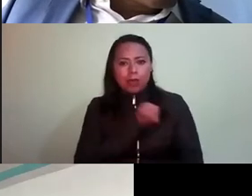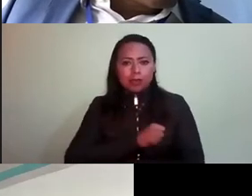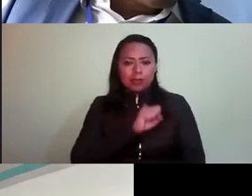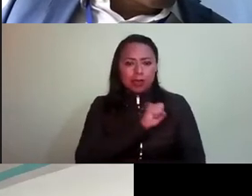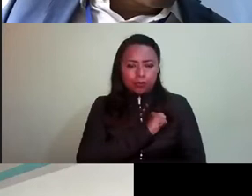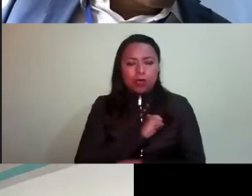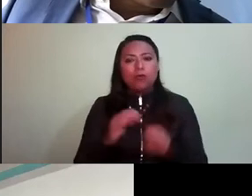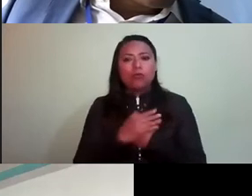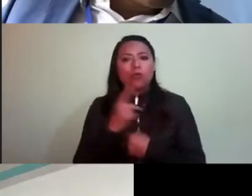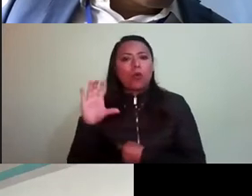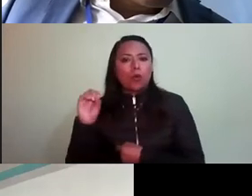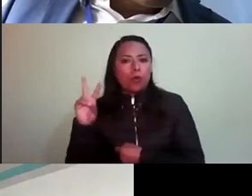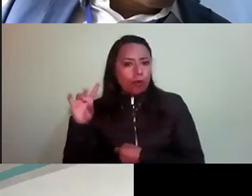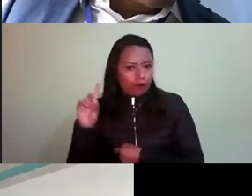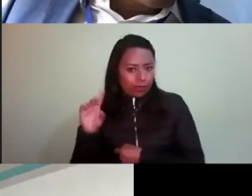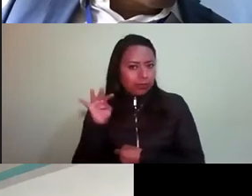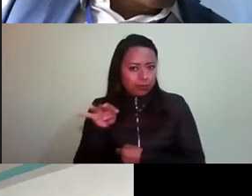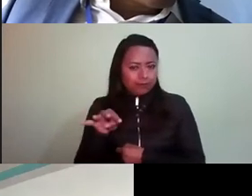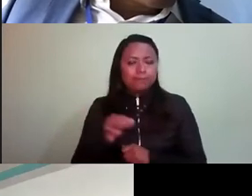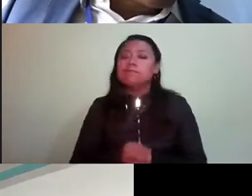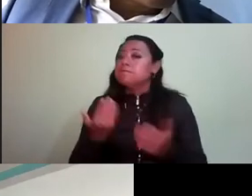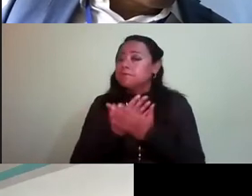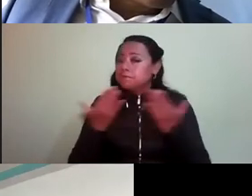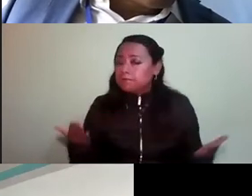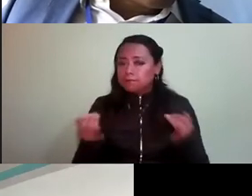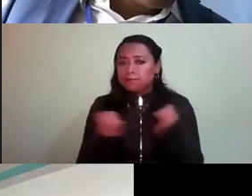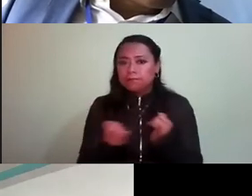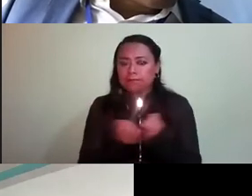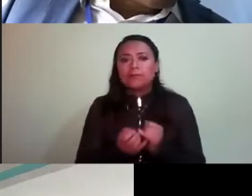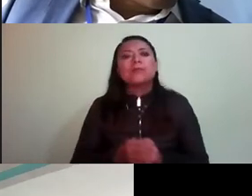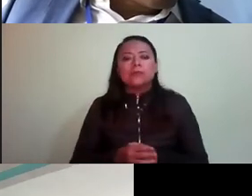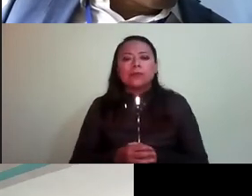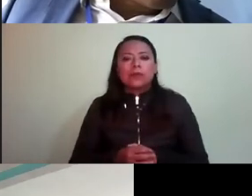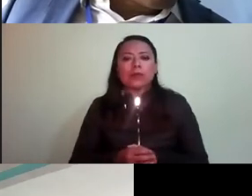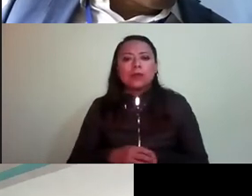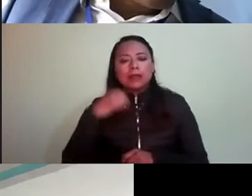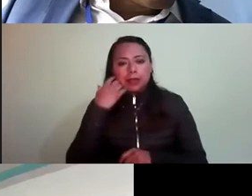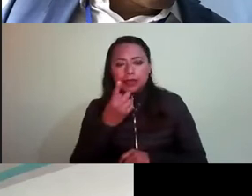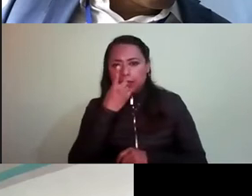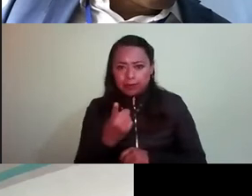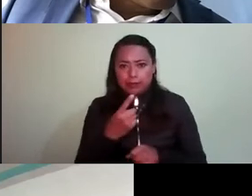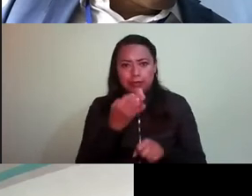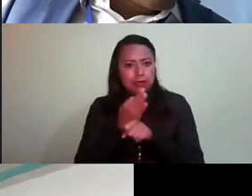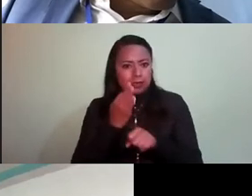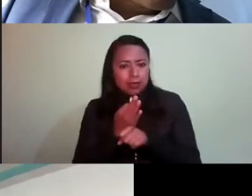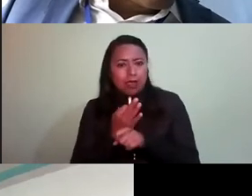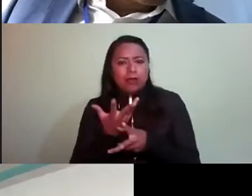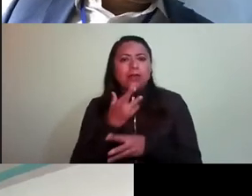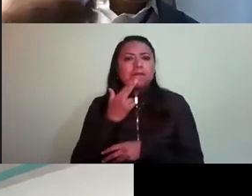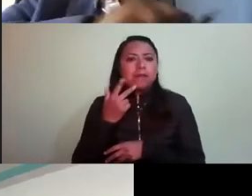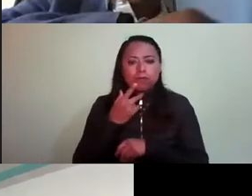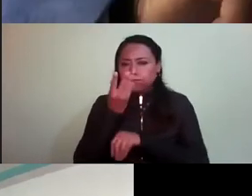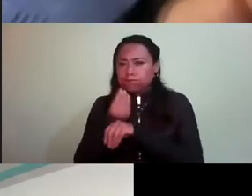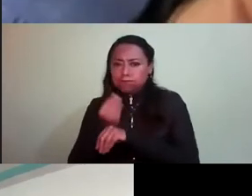del COVID-19. En particular, debo de referir que mediante el mejoramiento de la infraestructura escolar